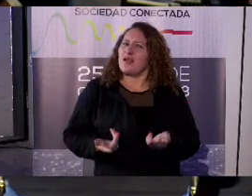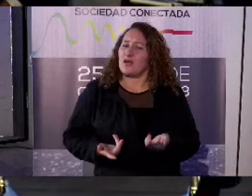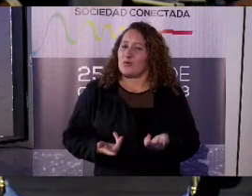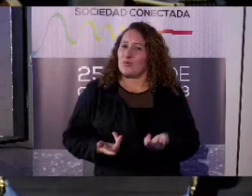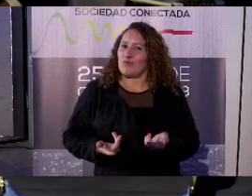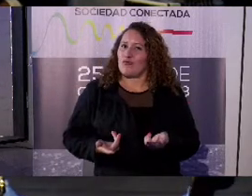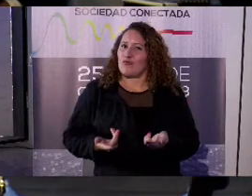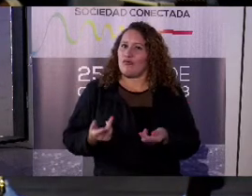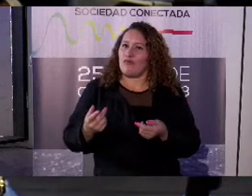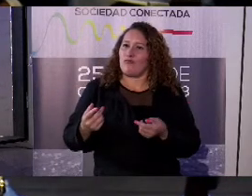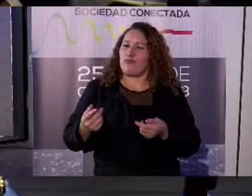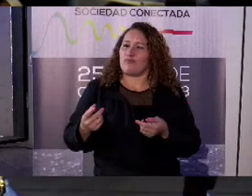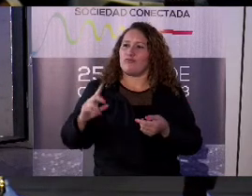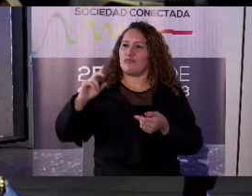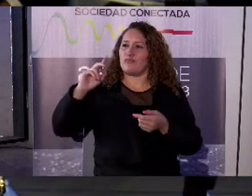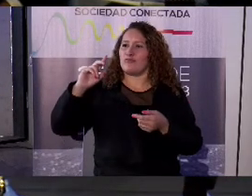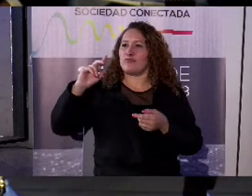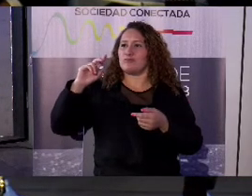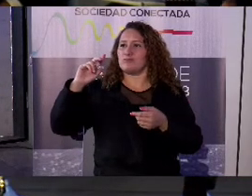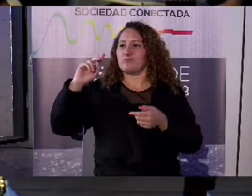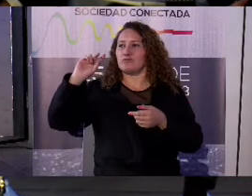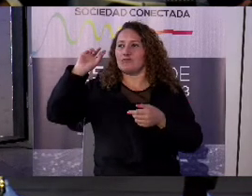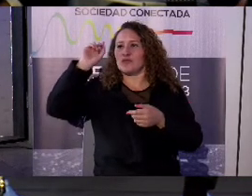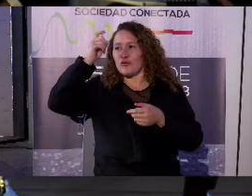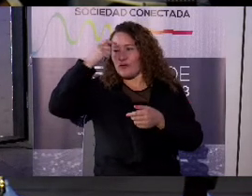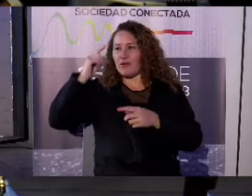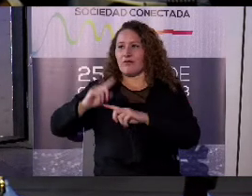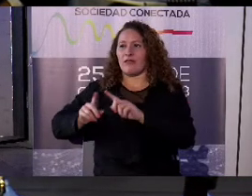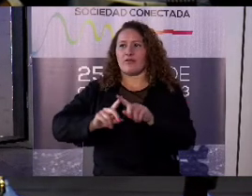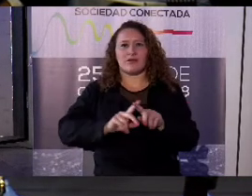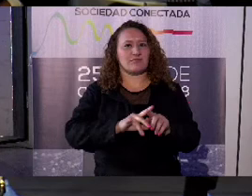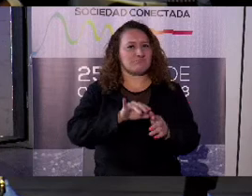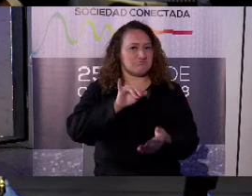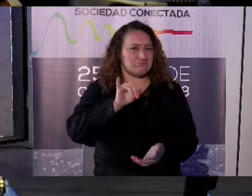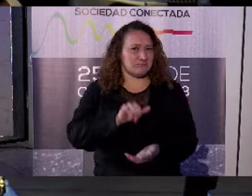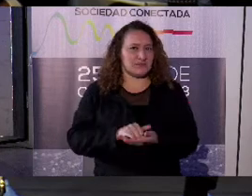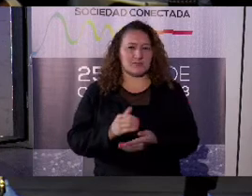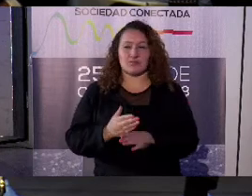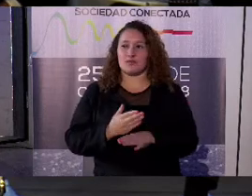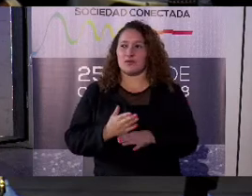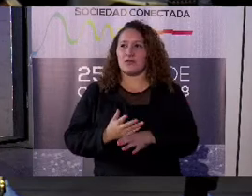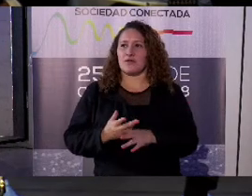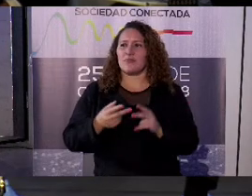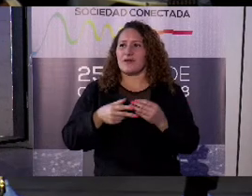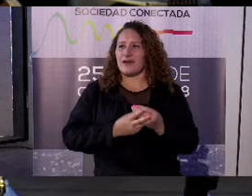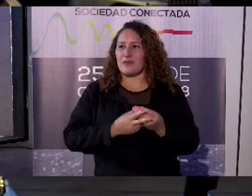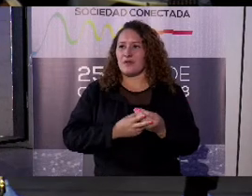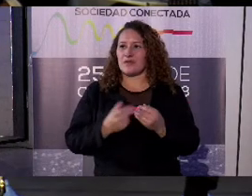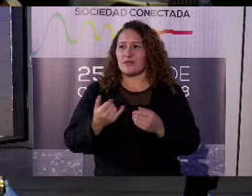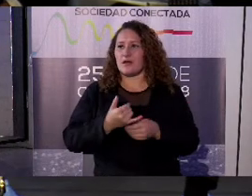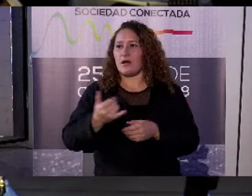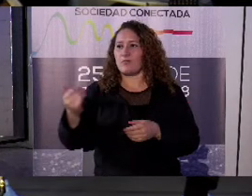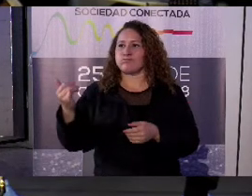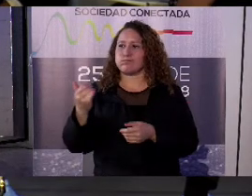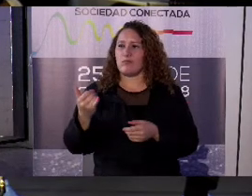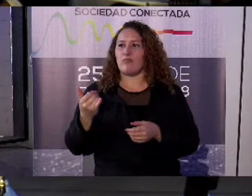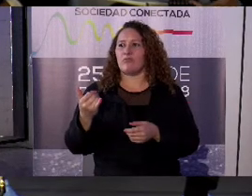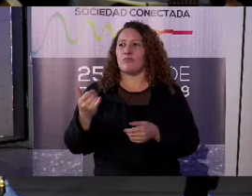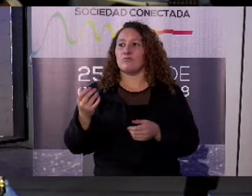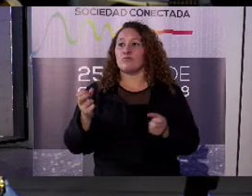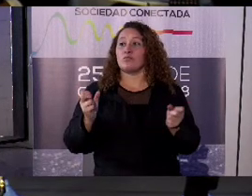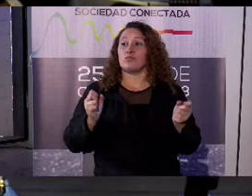inconvenientes eh Lo que sucede es que las herramientas disponibles las